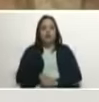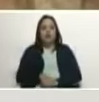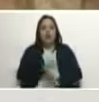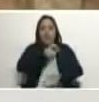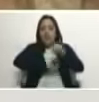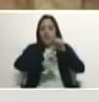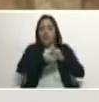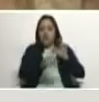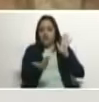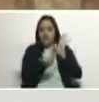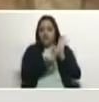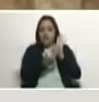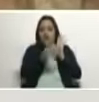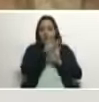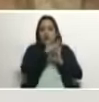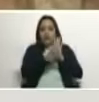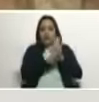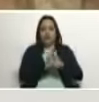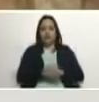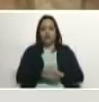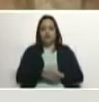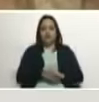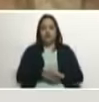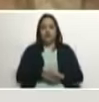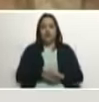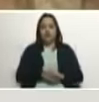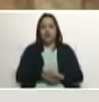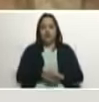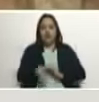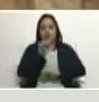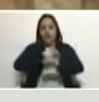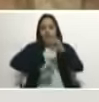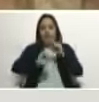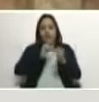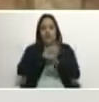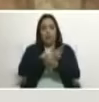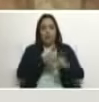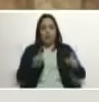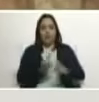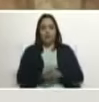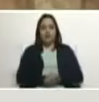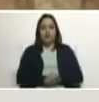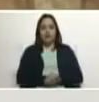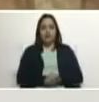defender esta constitución, defender la democracia, defender